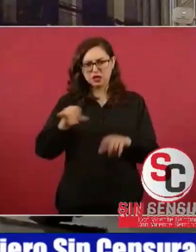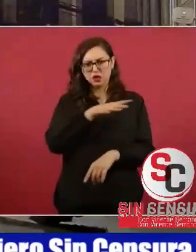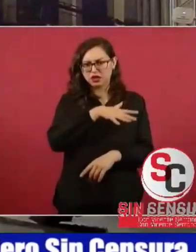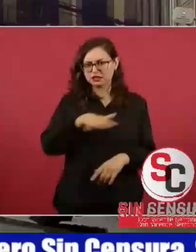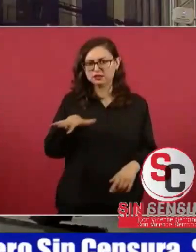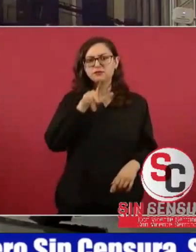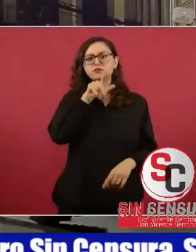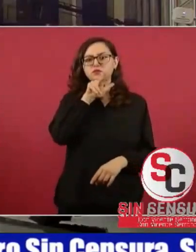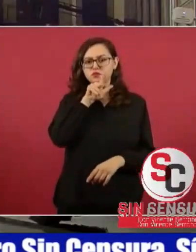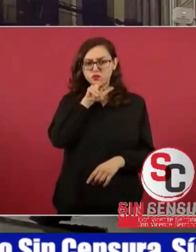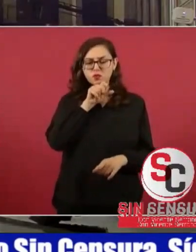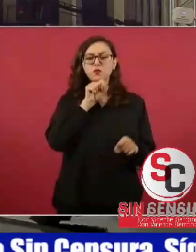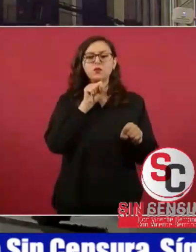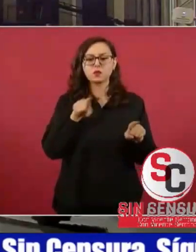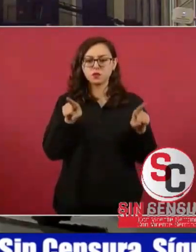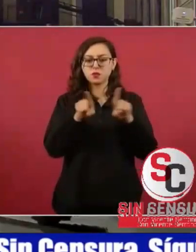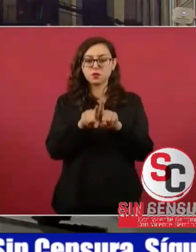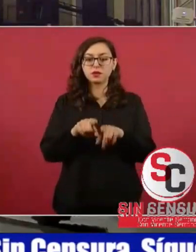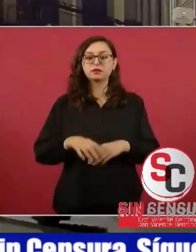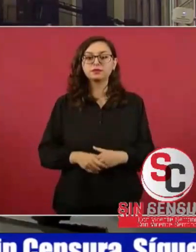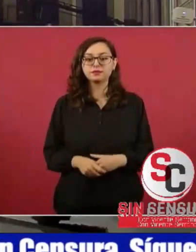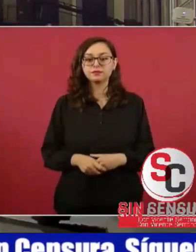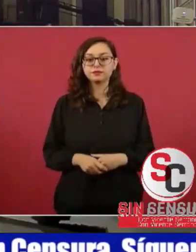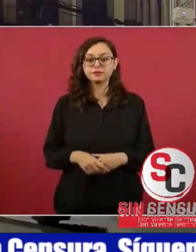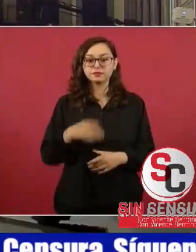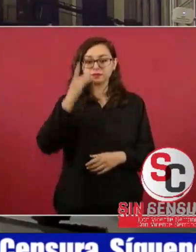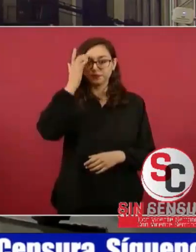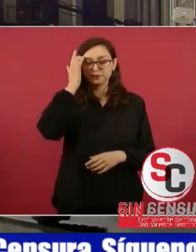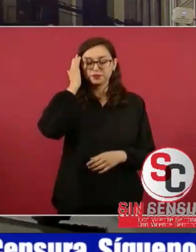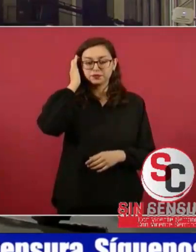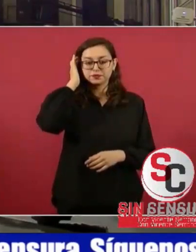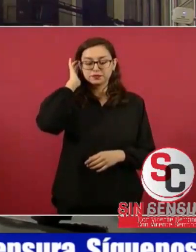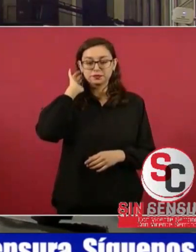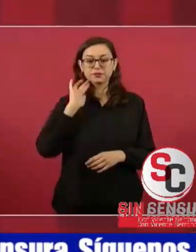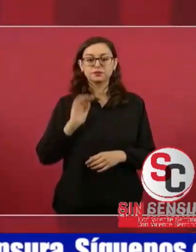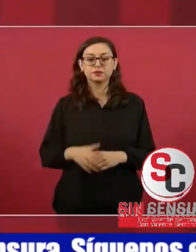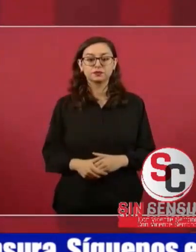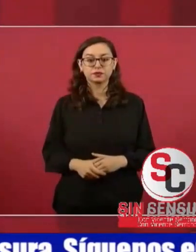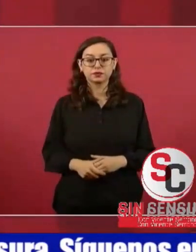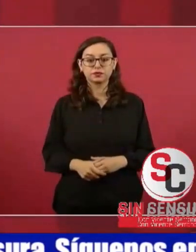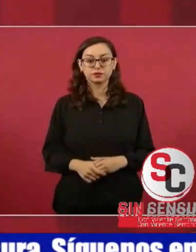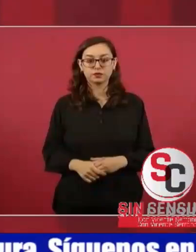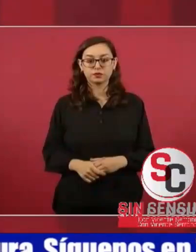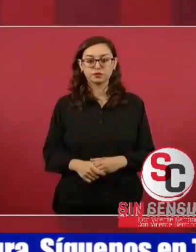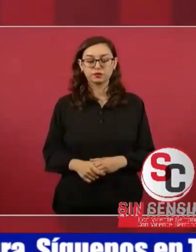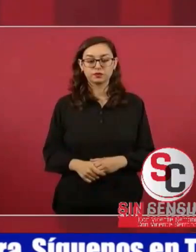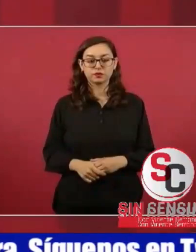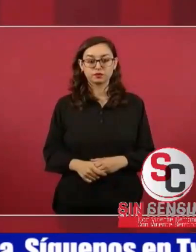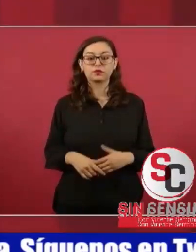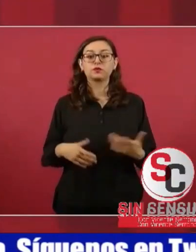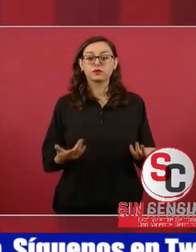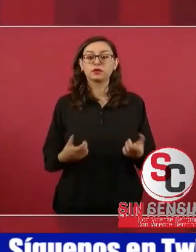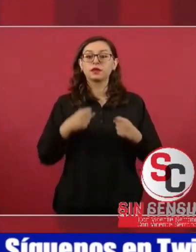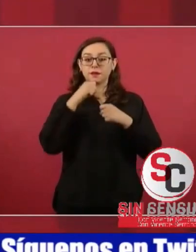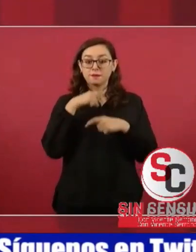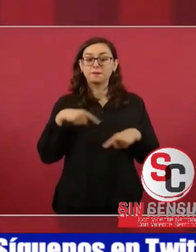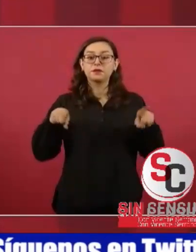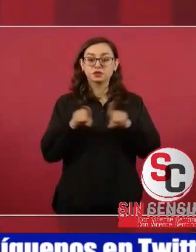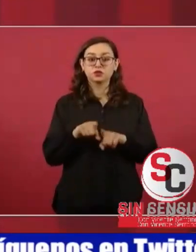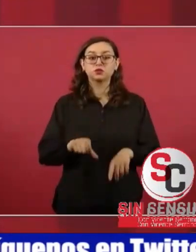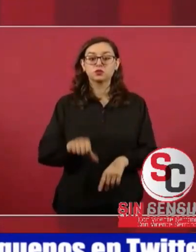que sean muchísimo más fuertes las coincidencias que las divergencias. Y también ha defendido la soberanía